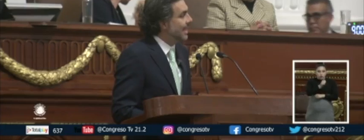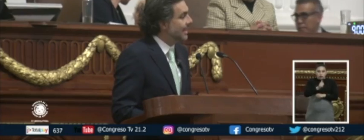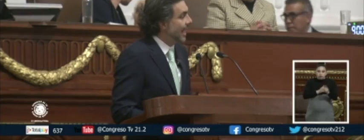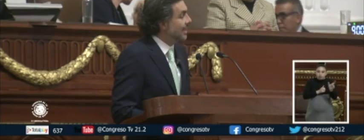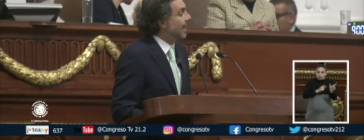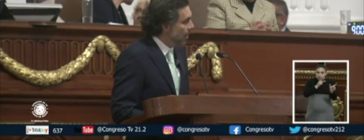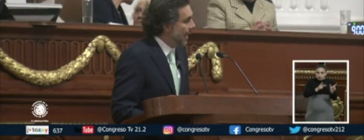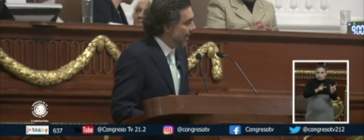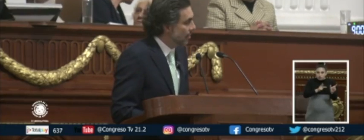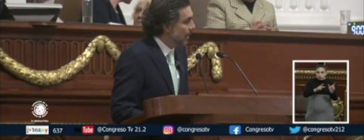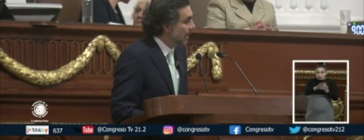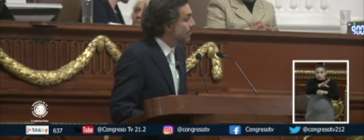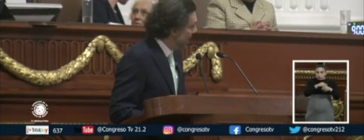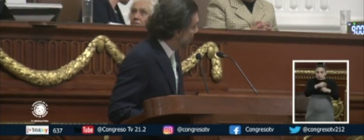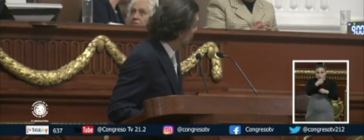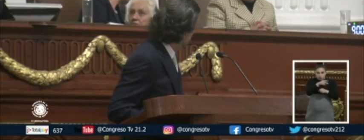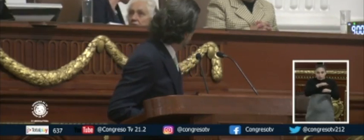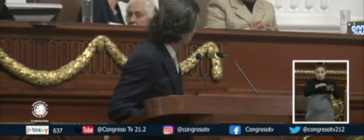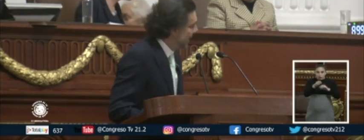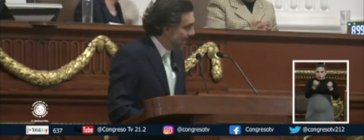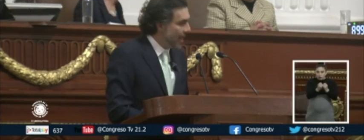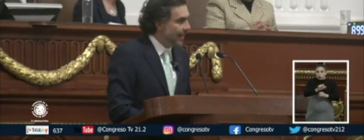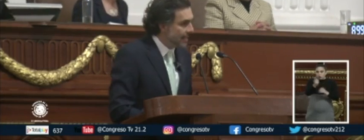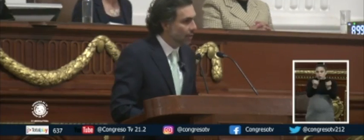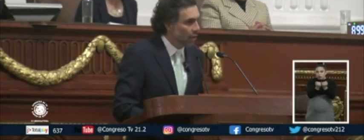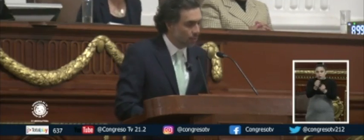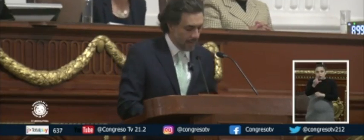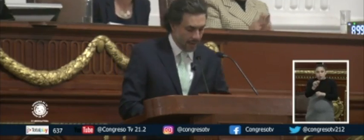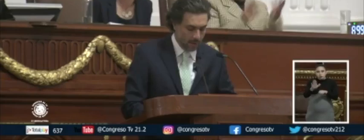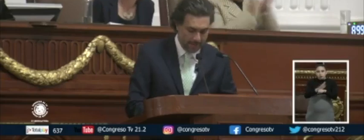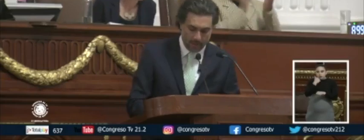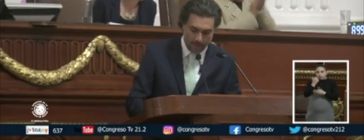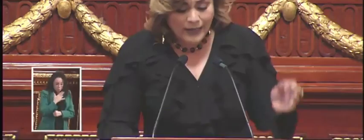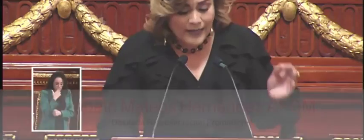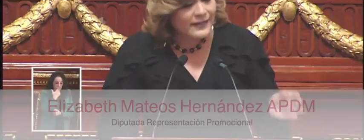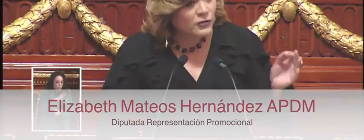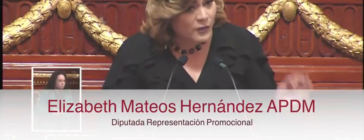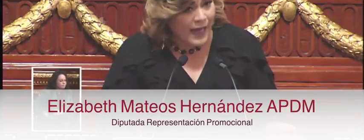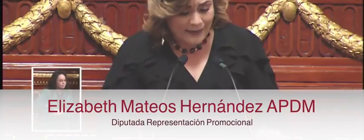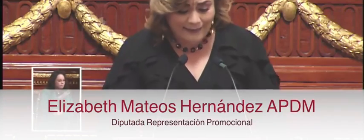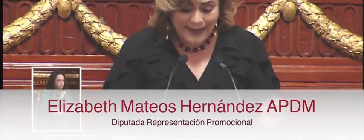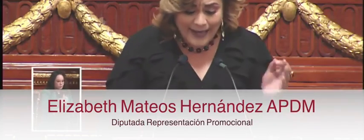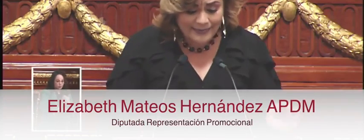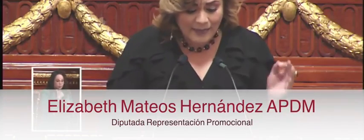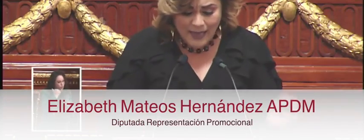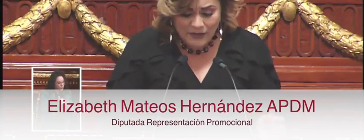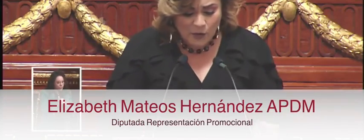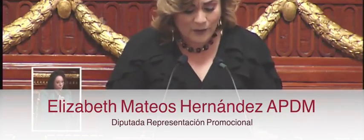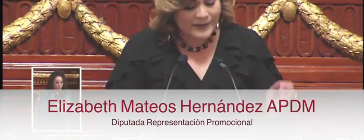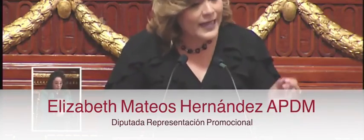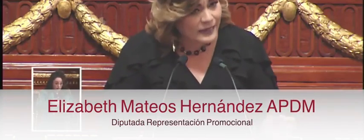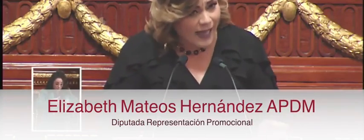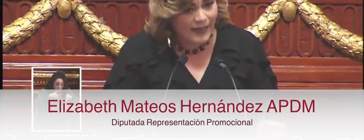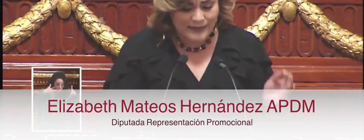que es extraordinario. Y por eso le quiero agradecer todo su trabajo, jefa de gobierno. Porque esta ciudad de gran